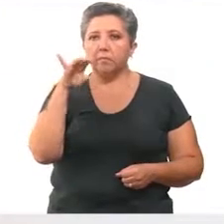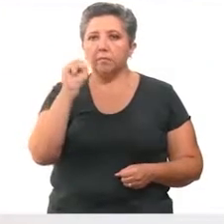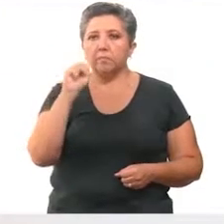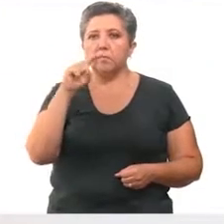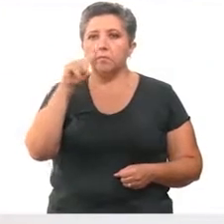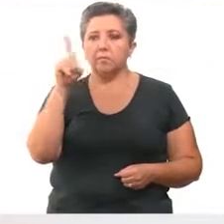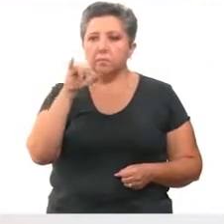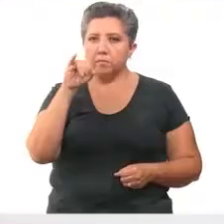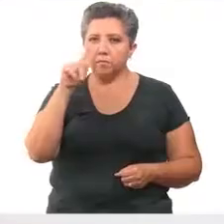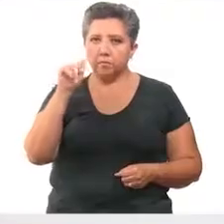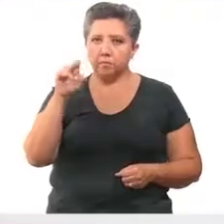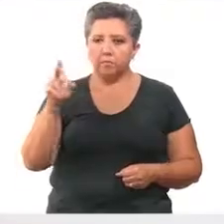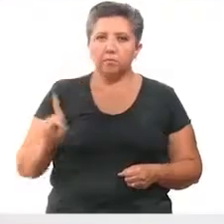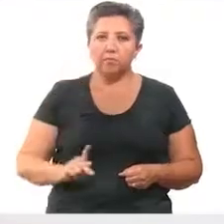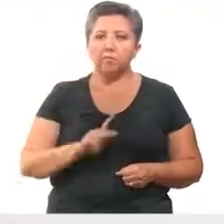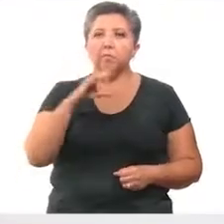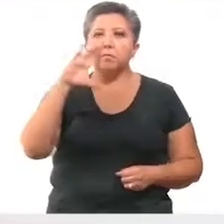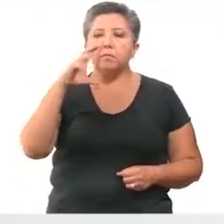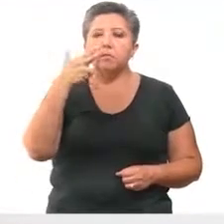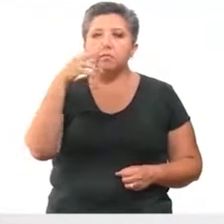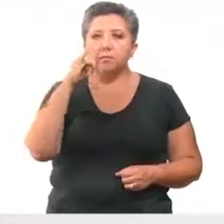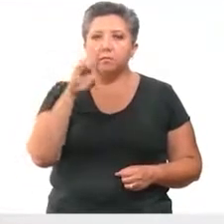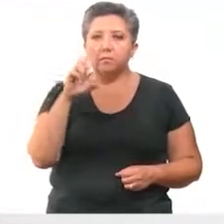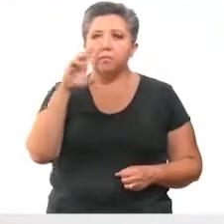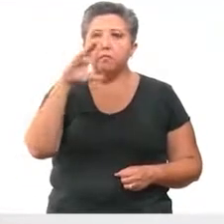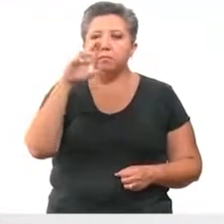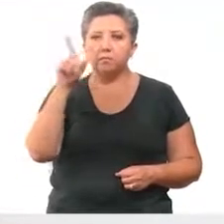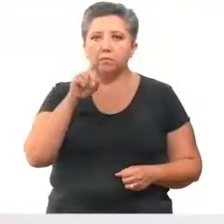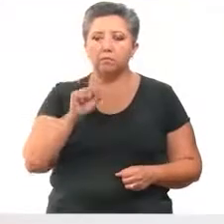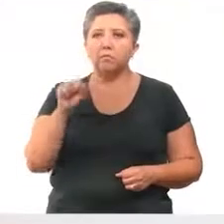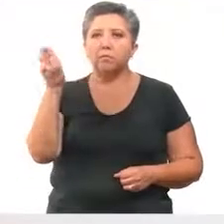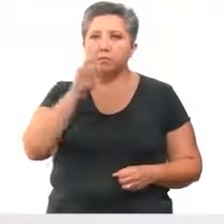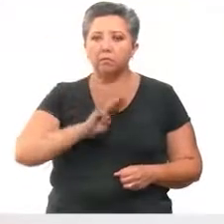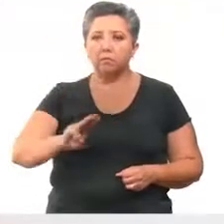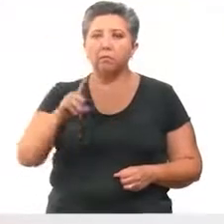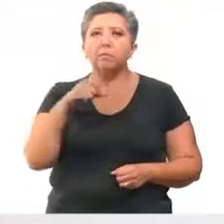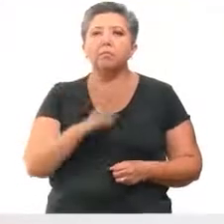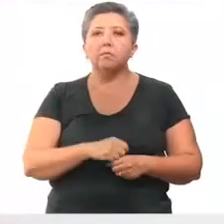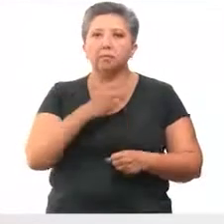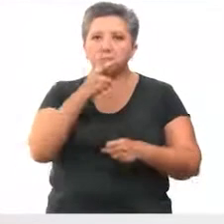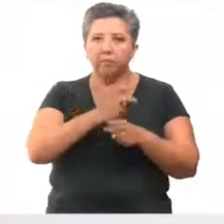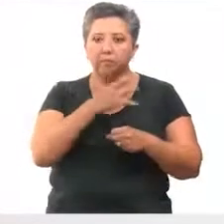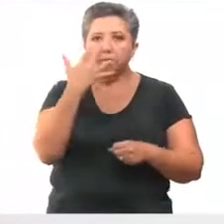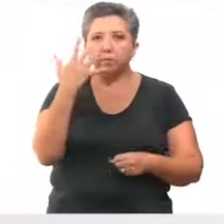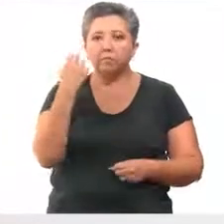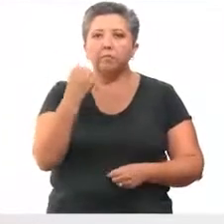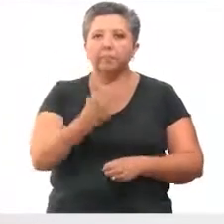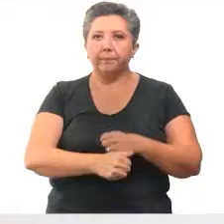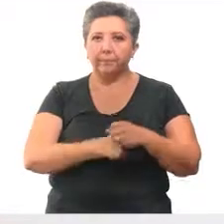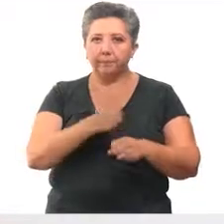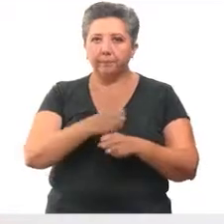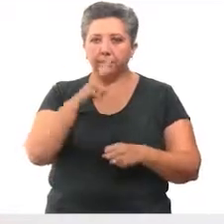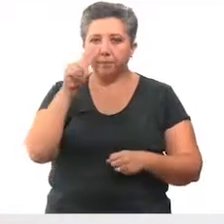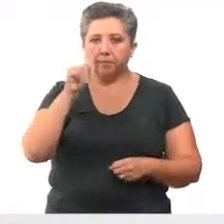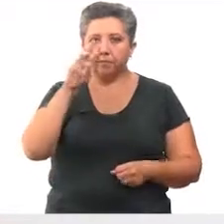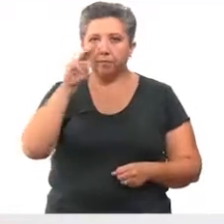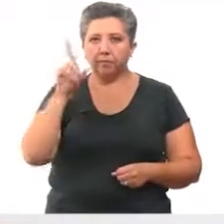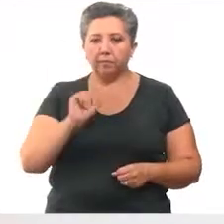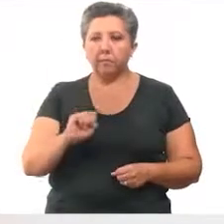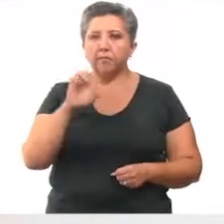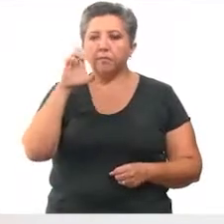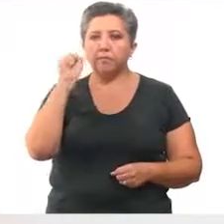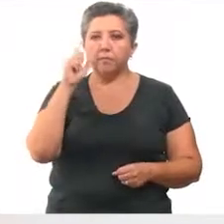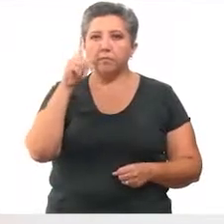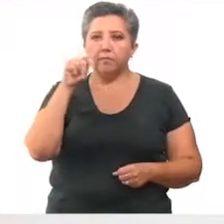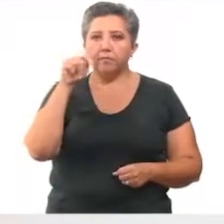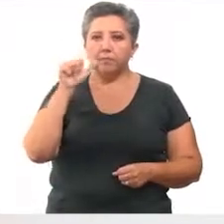Cantamayec, Xixuluc Pueblo, Chumayel y Cusamá. Miércoles 21, segunda dosis de 50 a 59 años en Temozón, Espita,